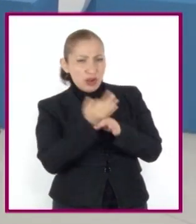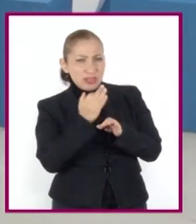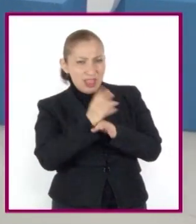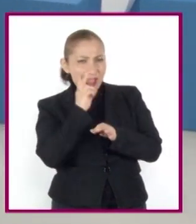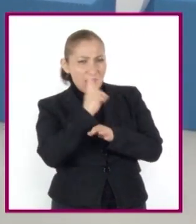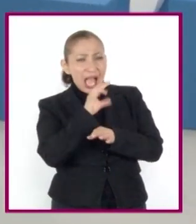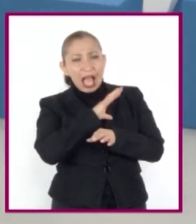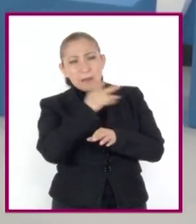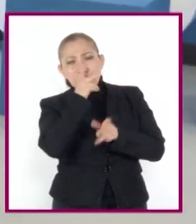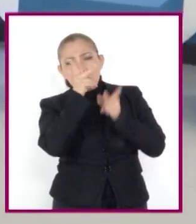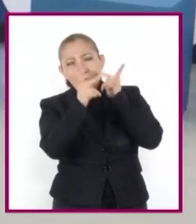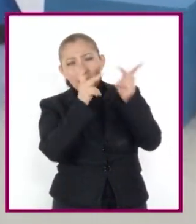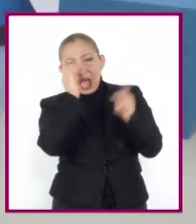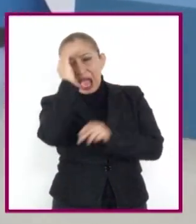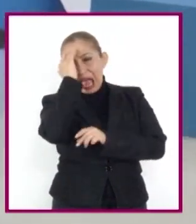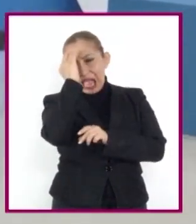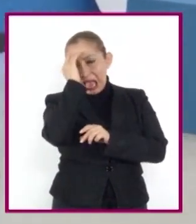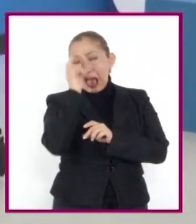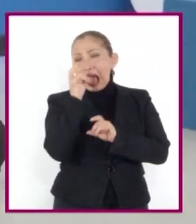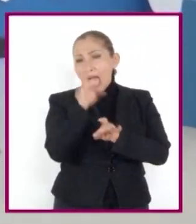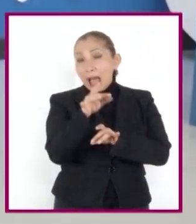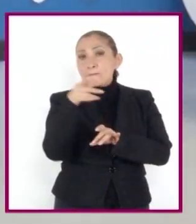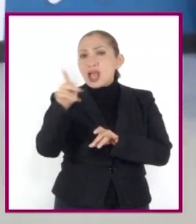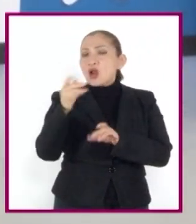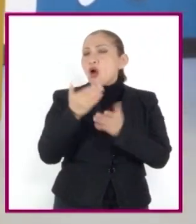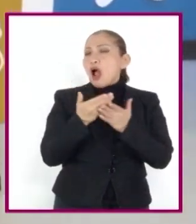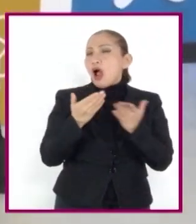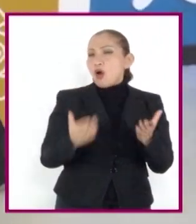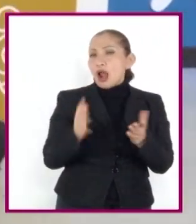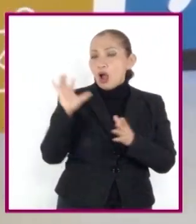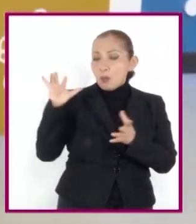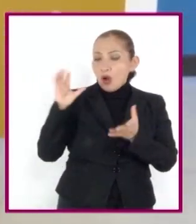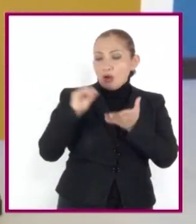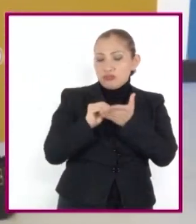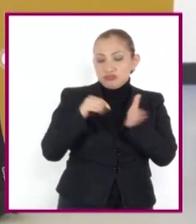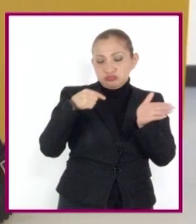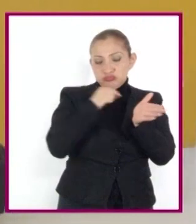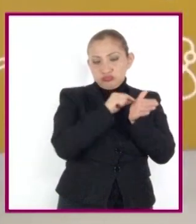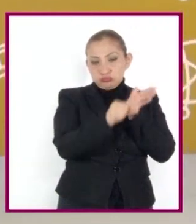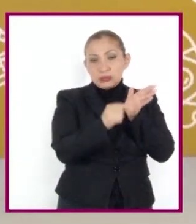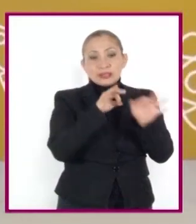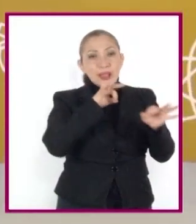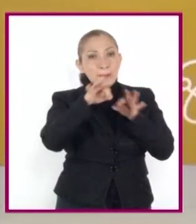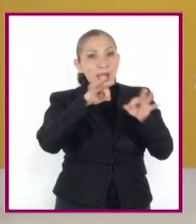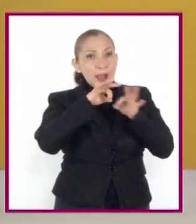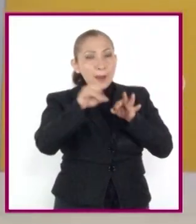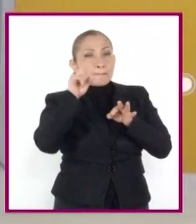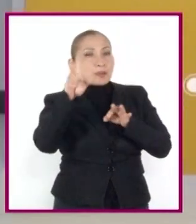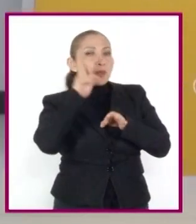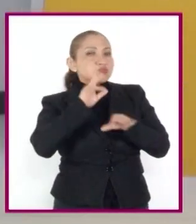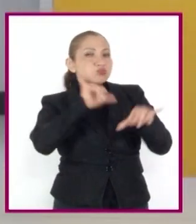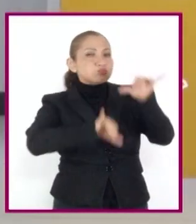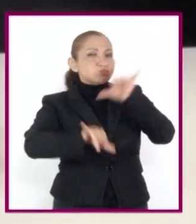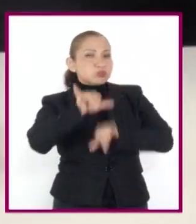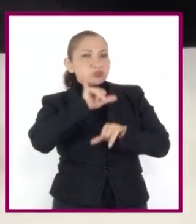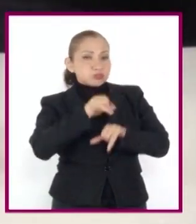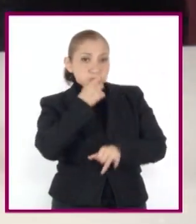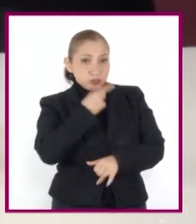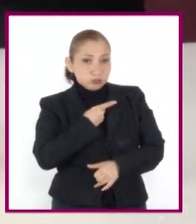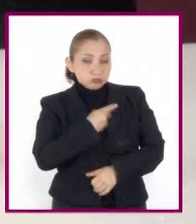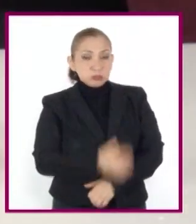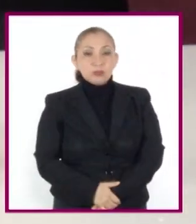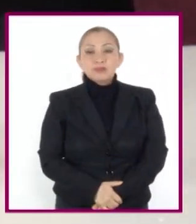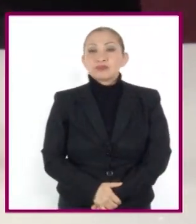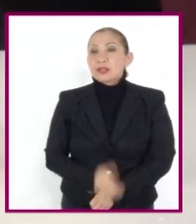hay varios conceptos que ya conocemos, pero ¿qué le parece si lo traemos de la pantalla y trabajamos con esos experimentos que nos prometió?